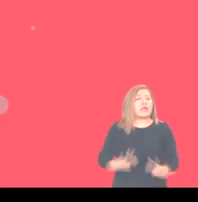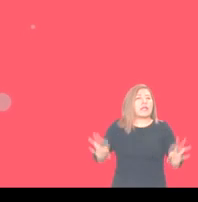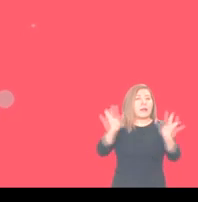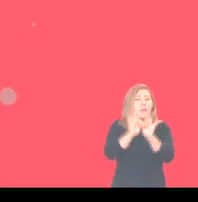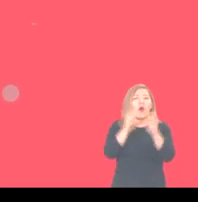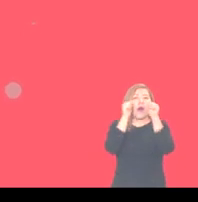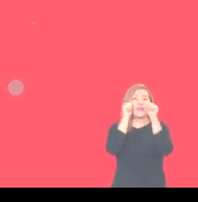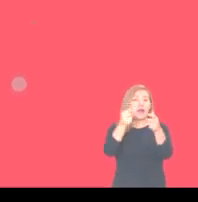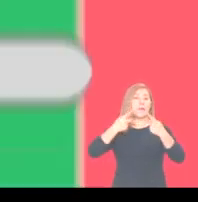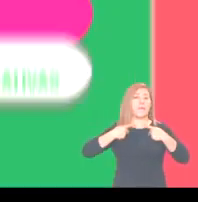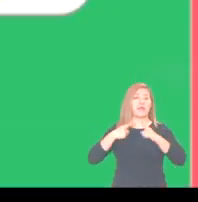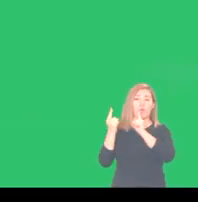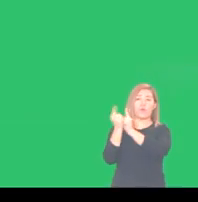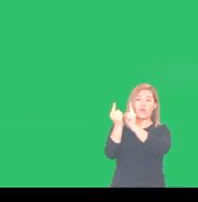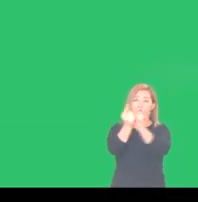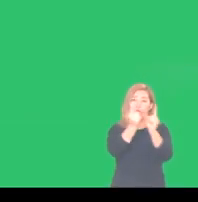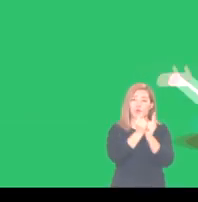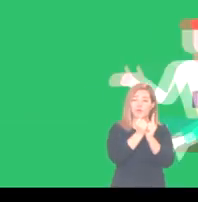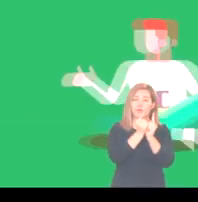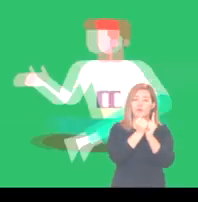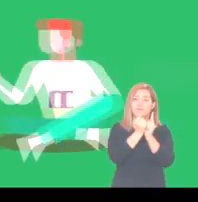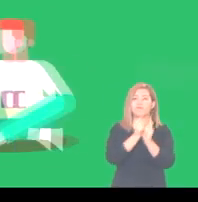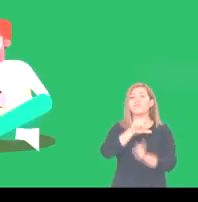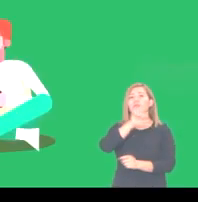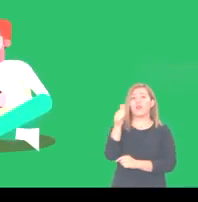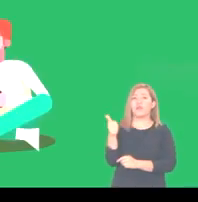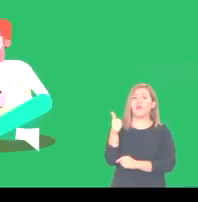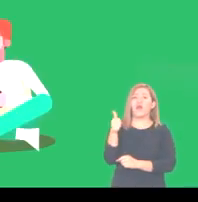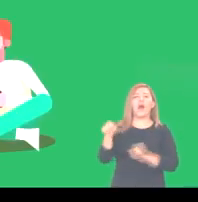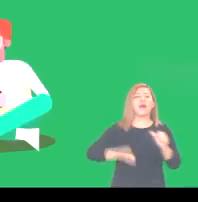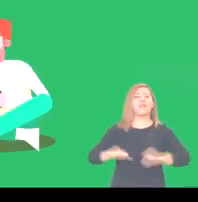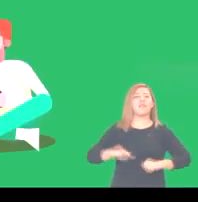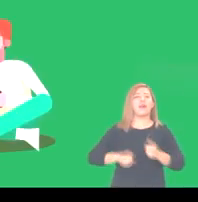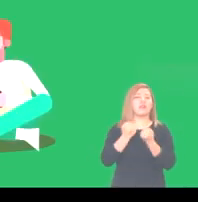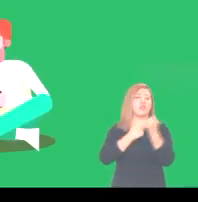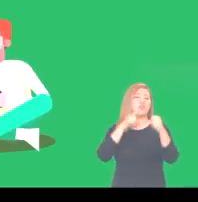y de atención al público. Las actividades sociales y